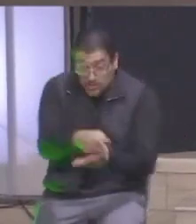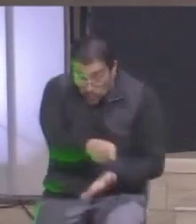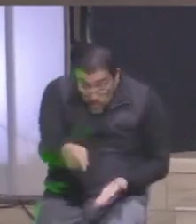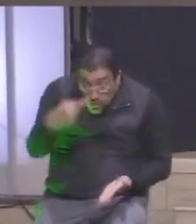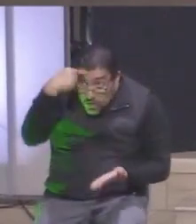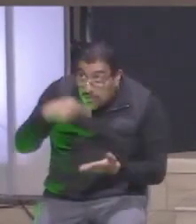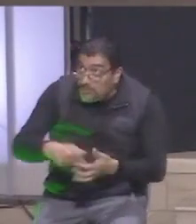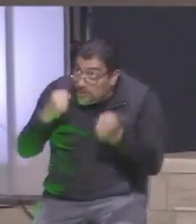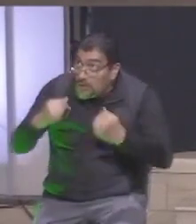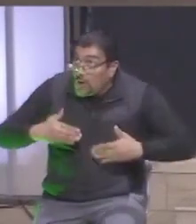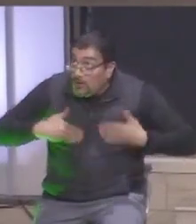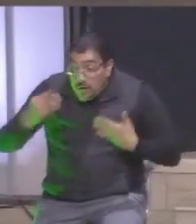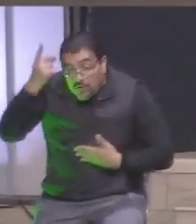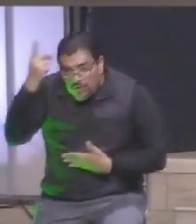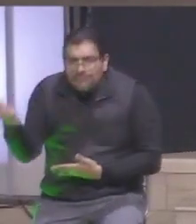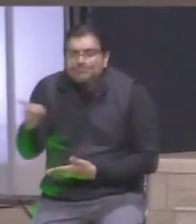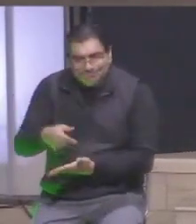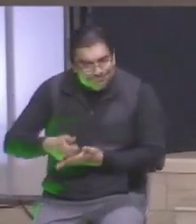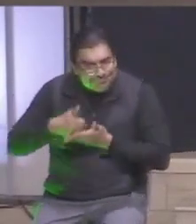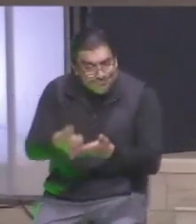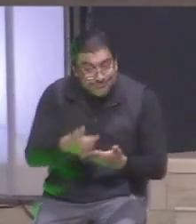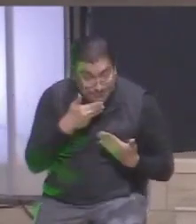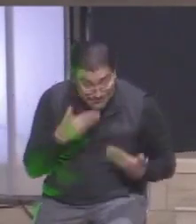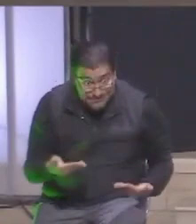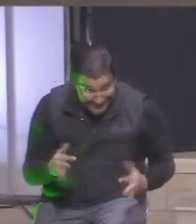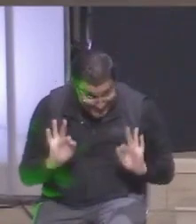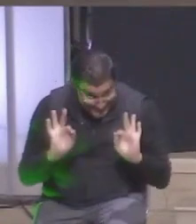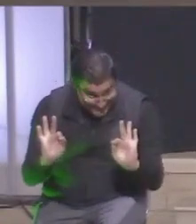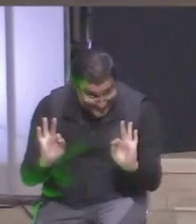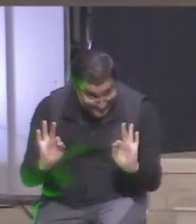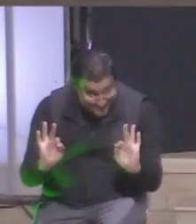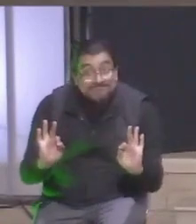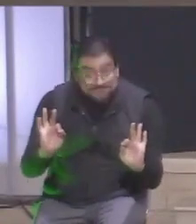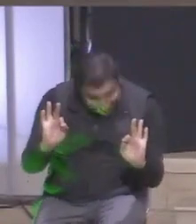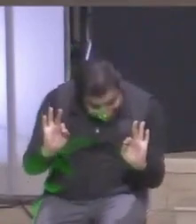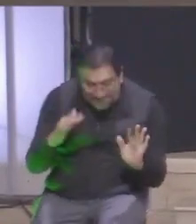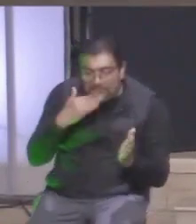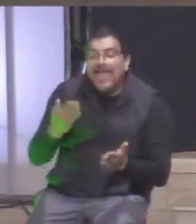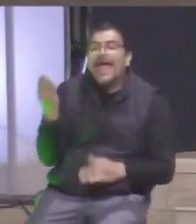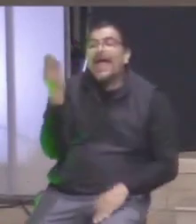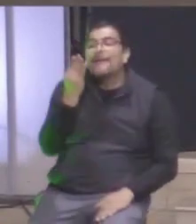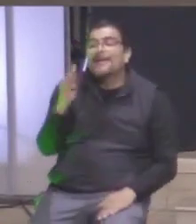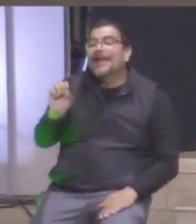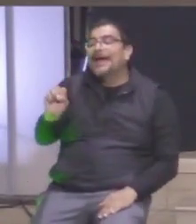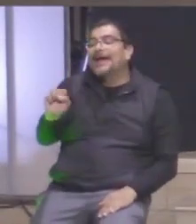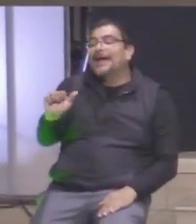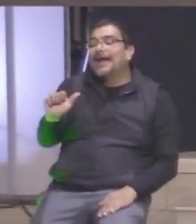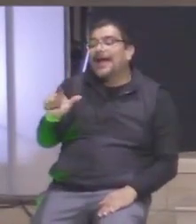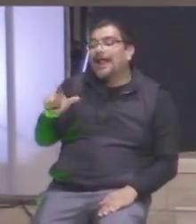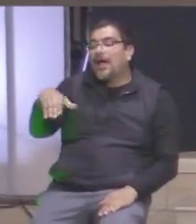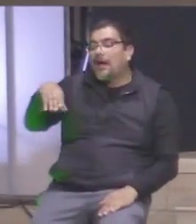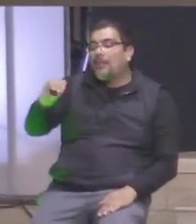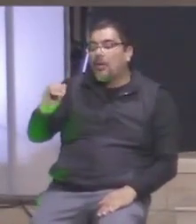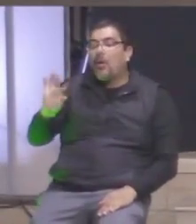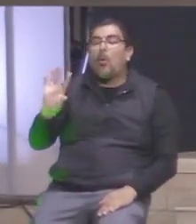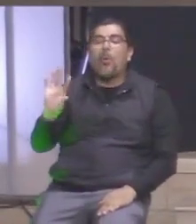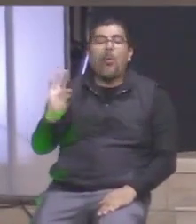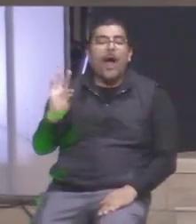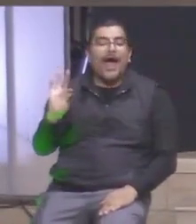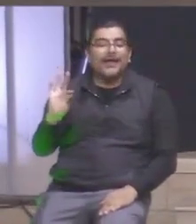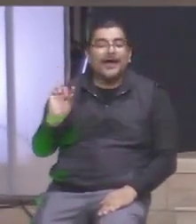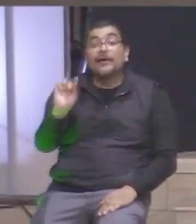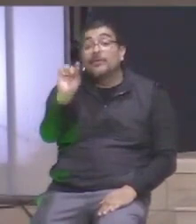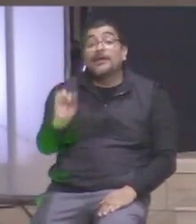confías él lo hace lo cree ve conmigo al salmos capítulo 40 versículos del 1 al 3 salmos capítulo